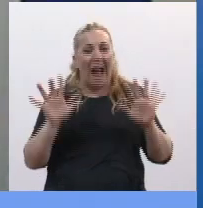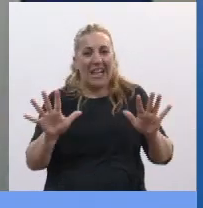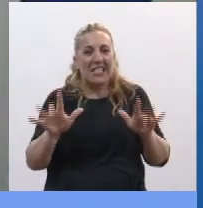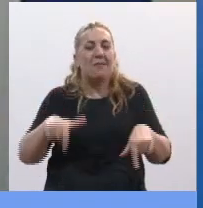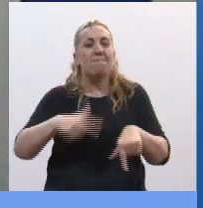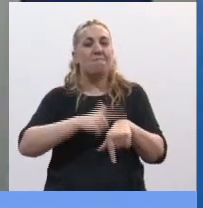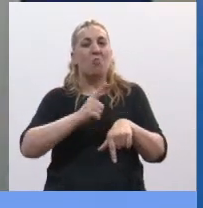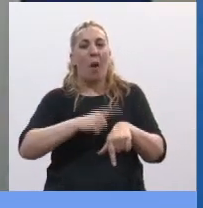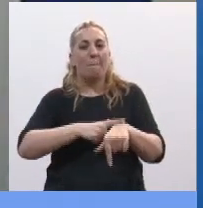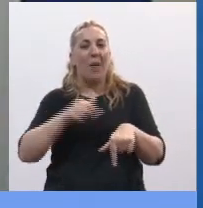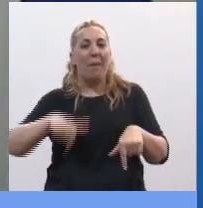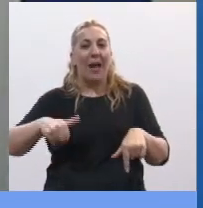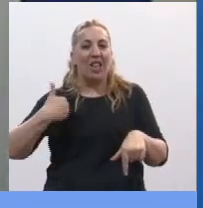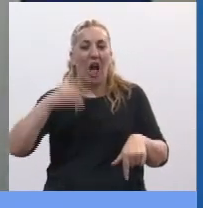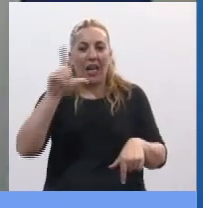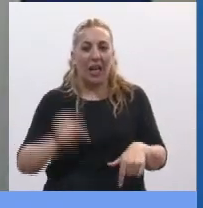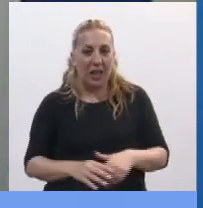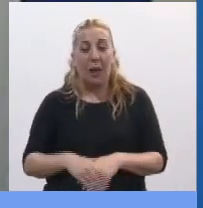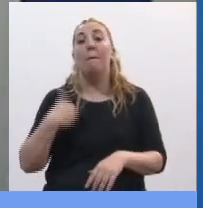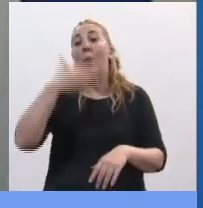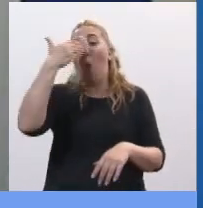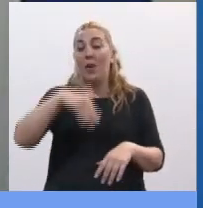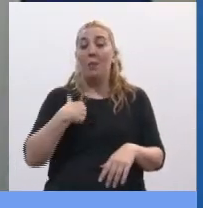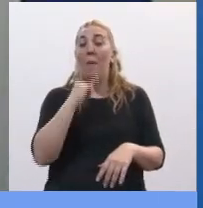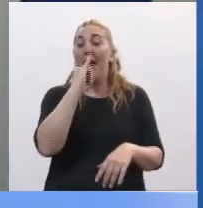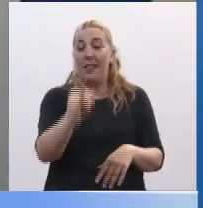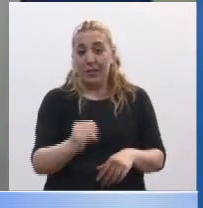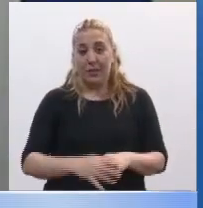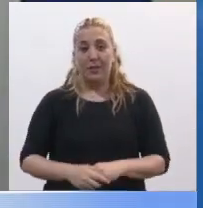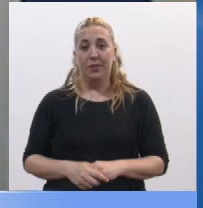paradojas de estos tiempos que corren en la Argentina de hoy. Para cerrar,